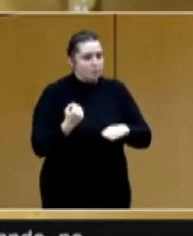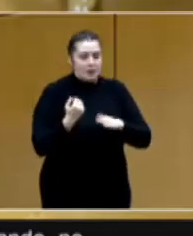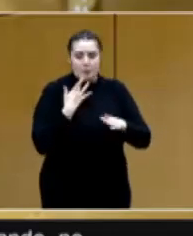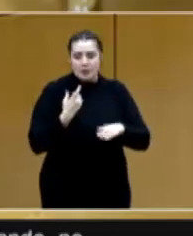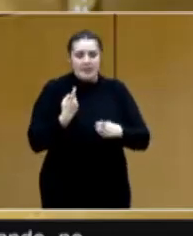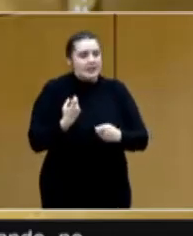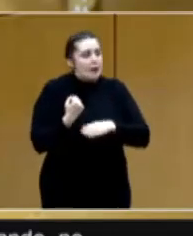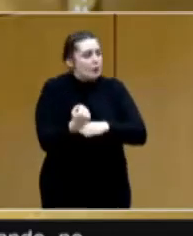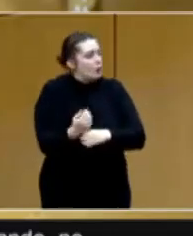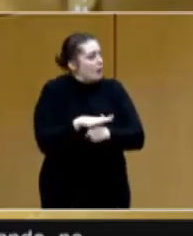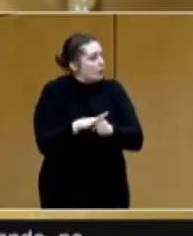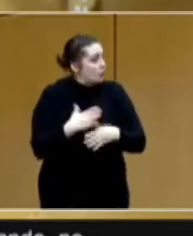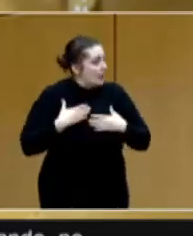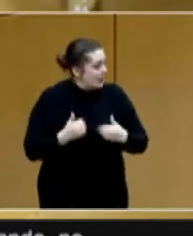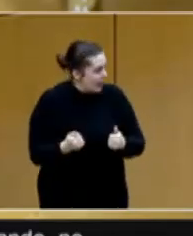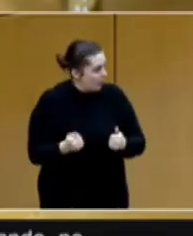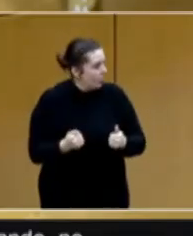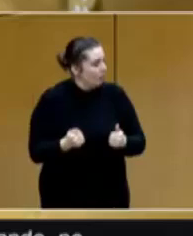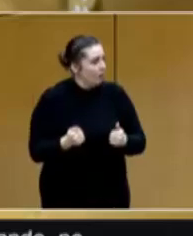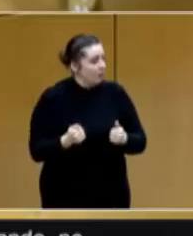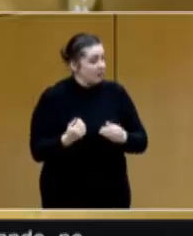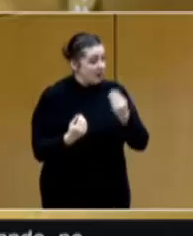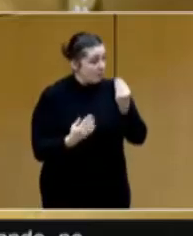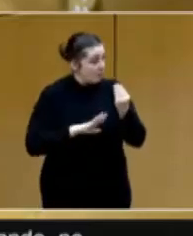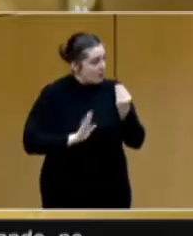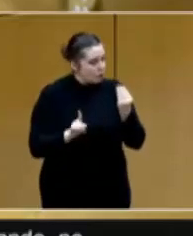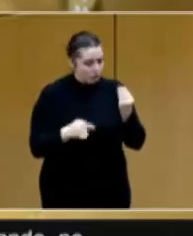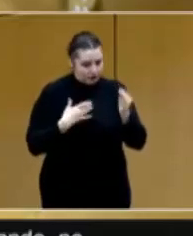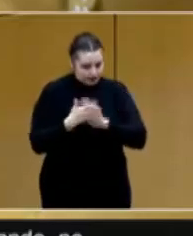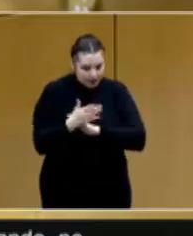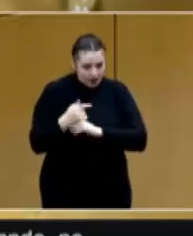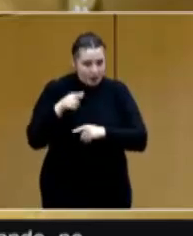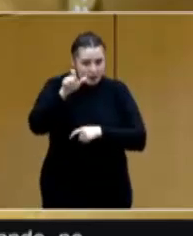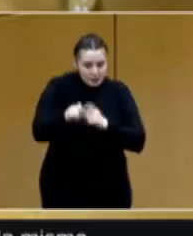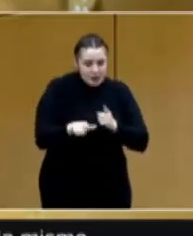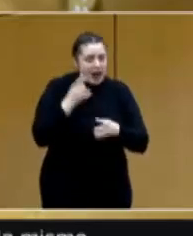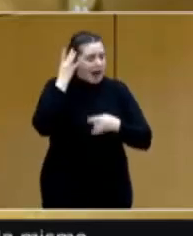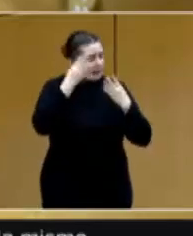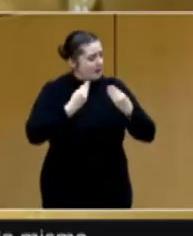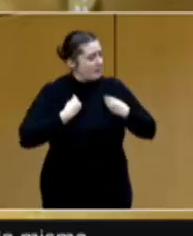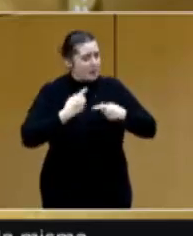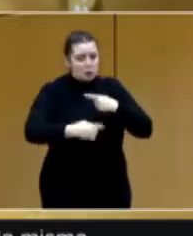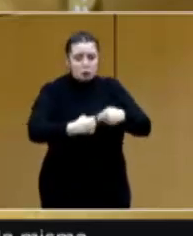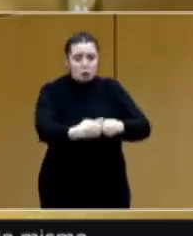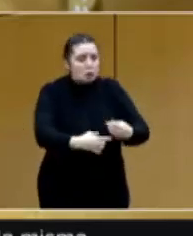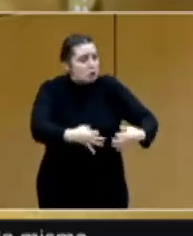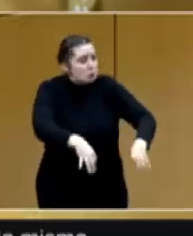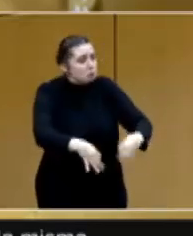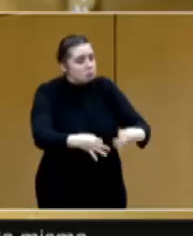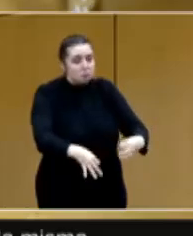sanitario sino lo que necesitamos es que cuando esta persona realice todos sus actividades en su vida ordinaria